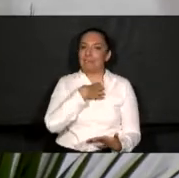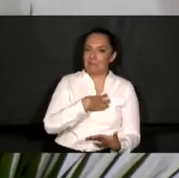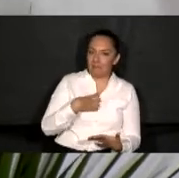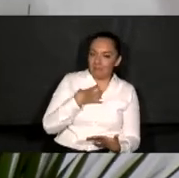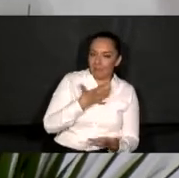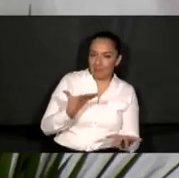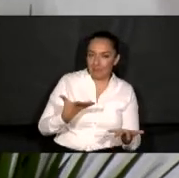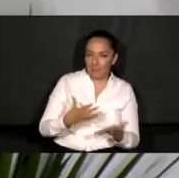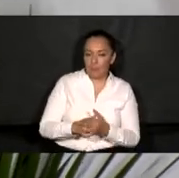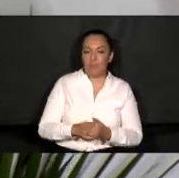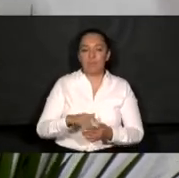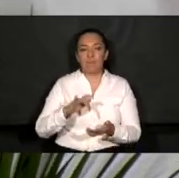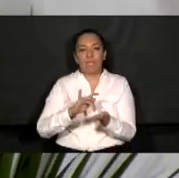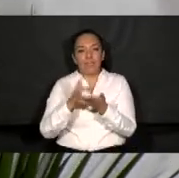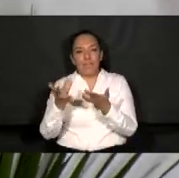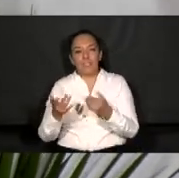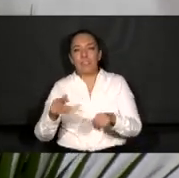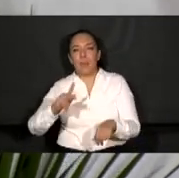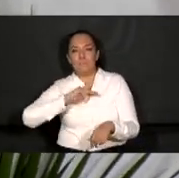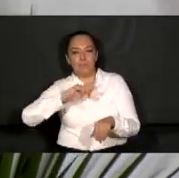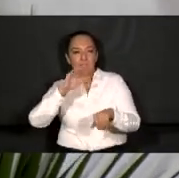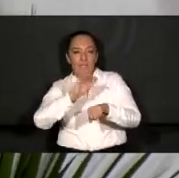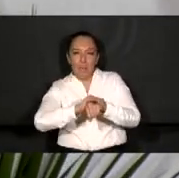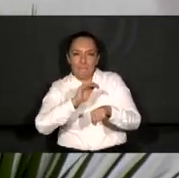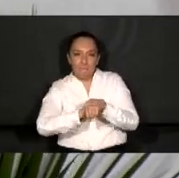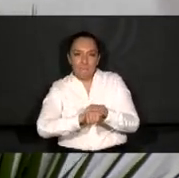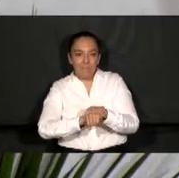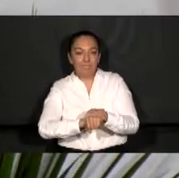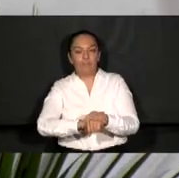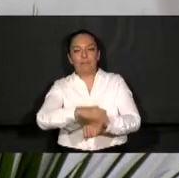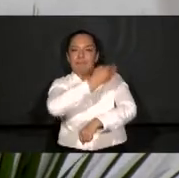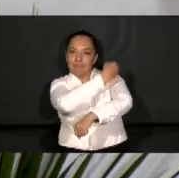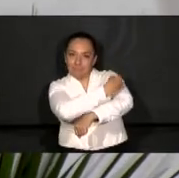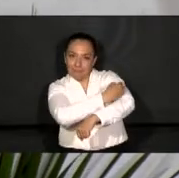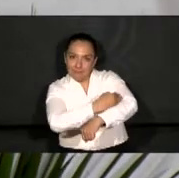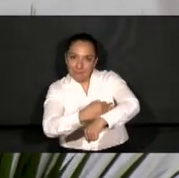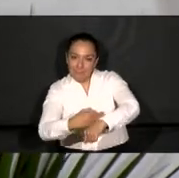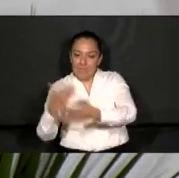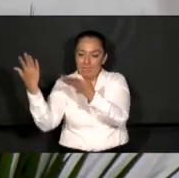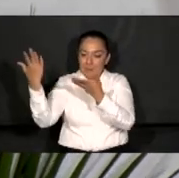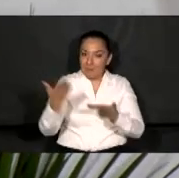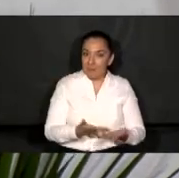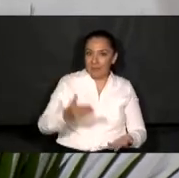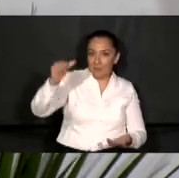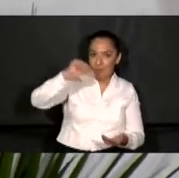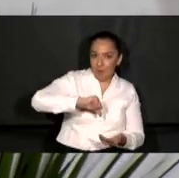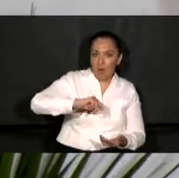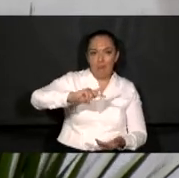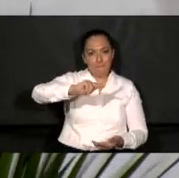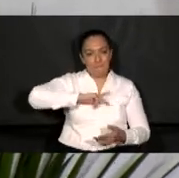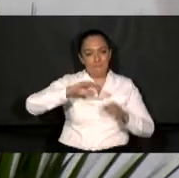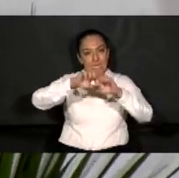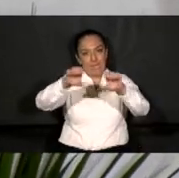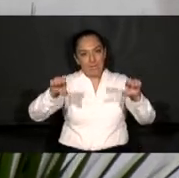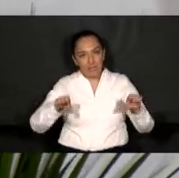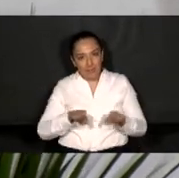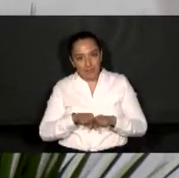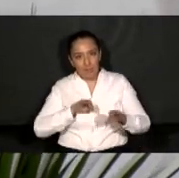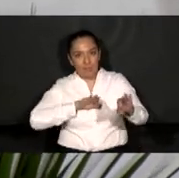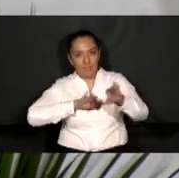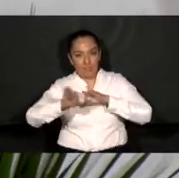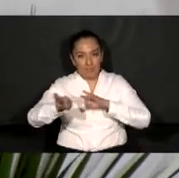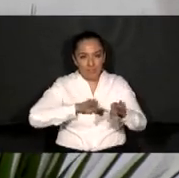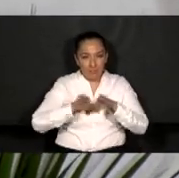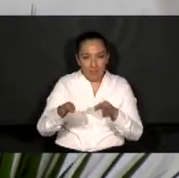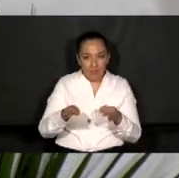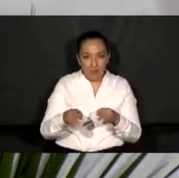mis queridos amigos, a mi querida familia que está aquí, a mi querido equipo, y pues porque les